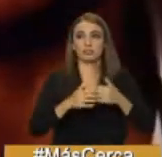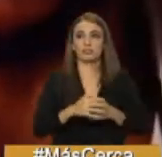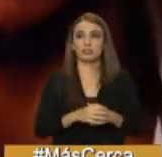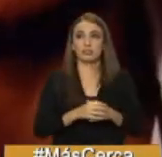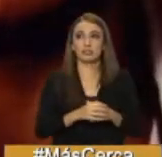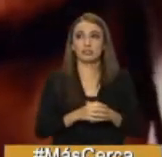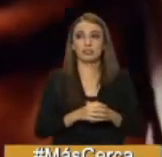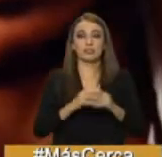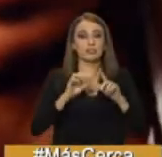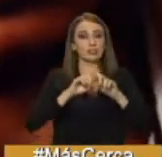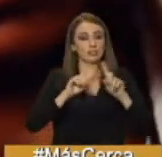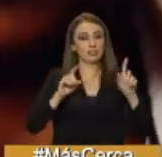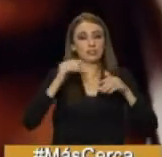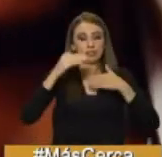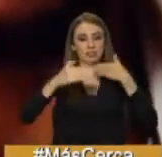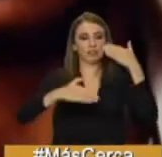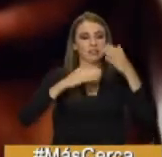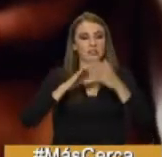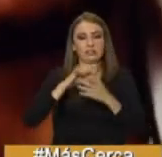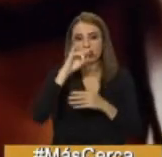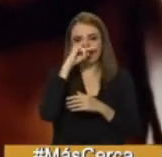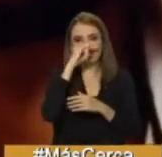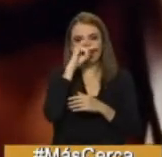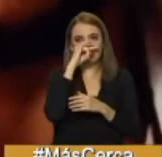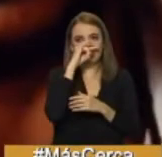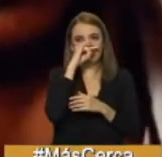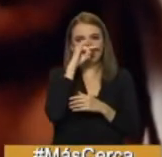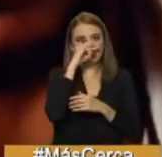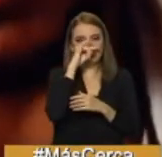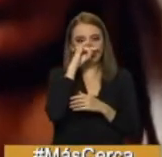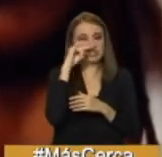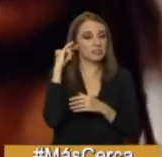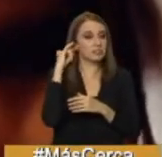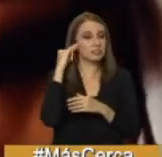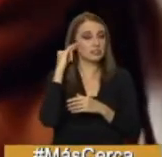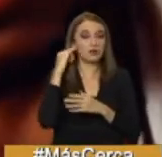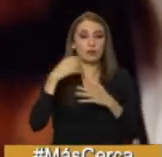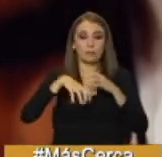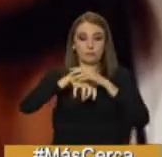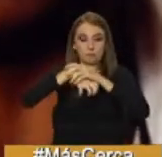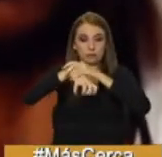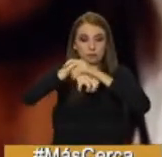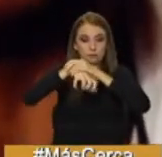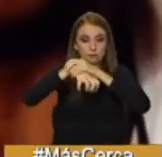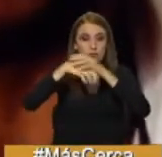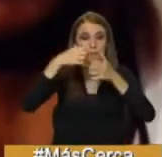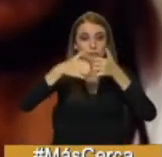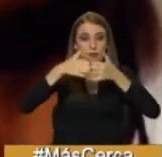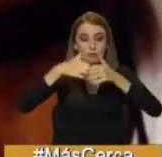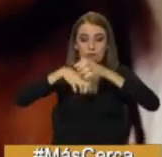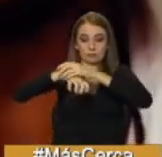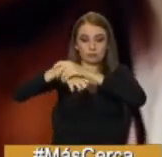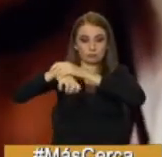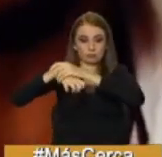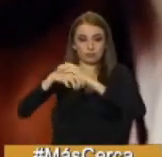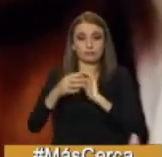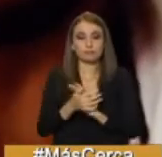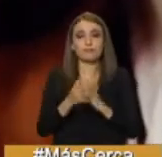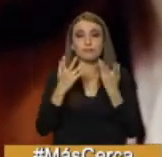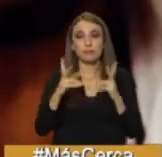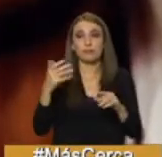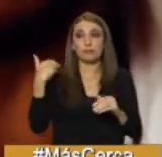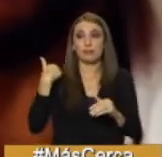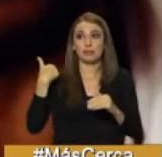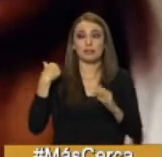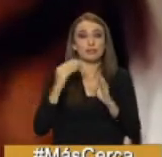Pero esta rutina en aquellos niños que tienen condiciones especiales, como por ejemplo los trastornos del espectro autista, tiene una